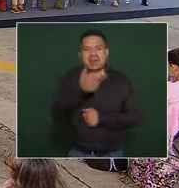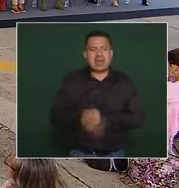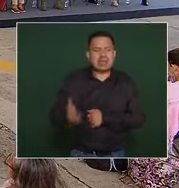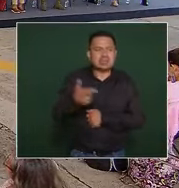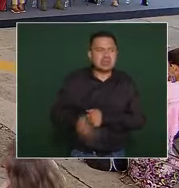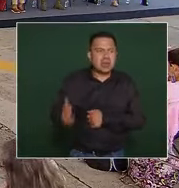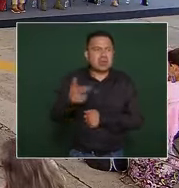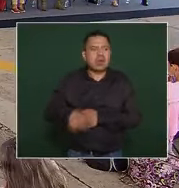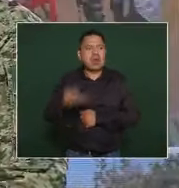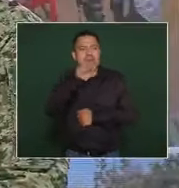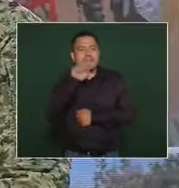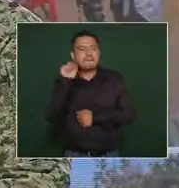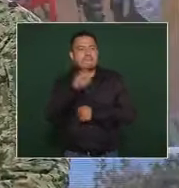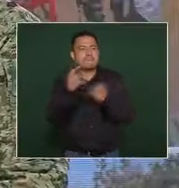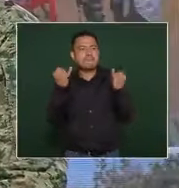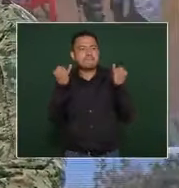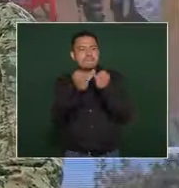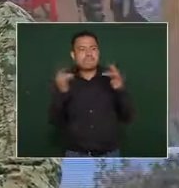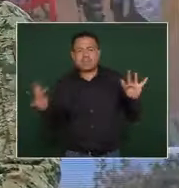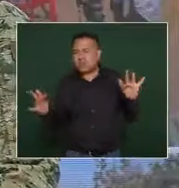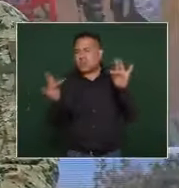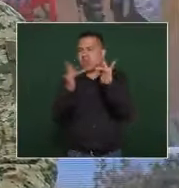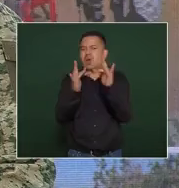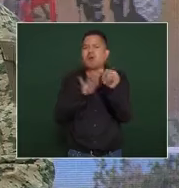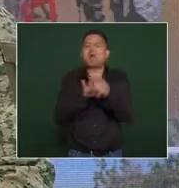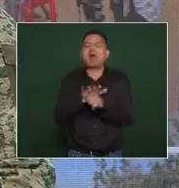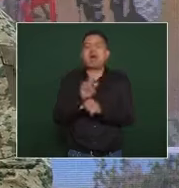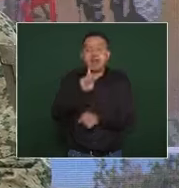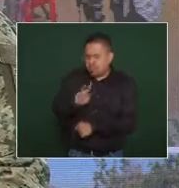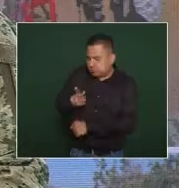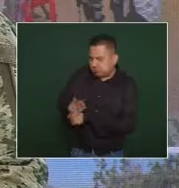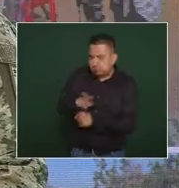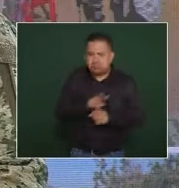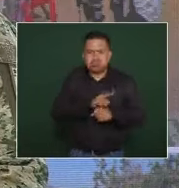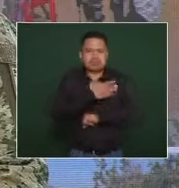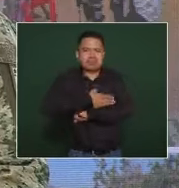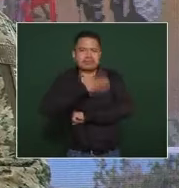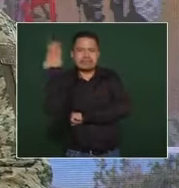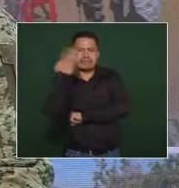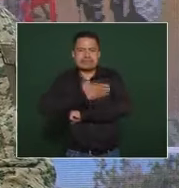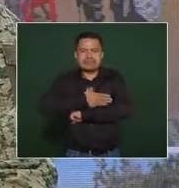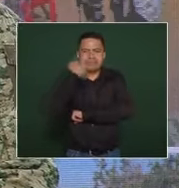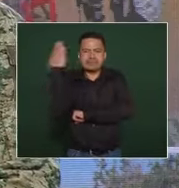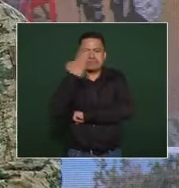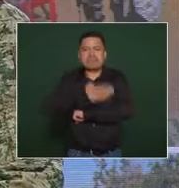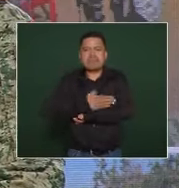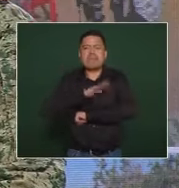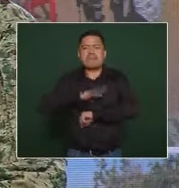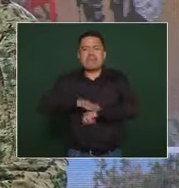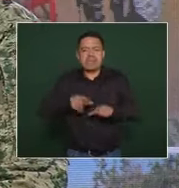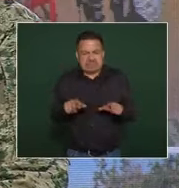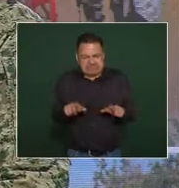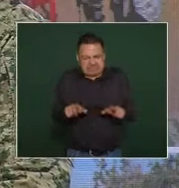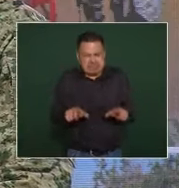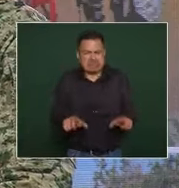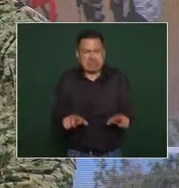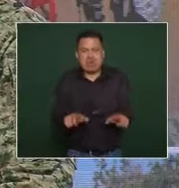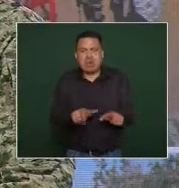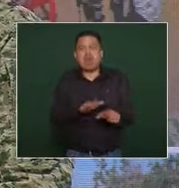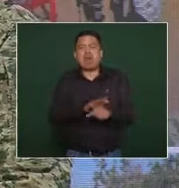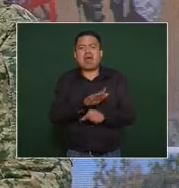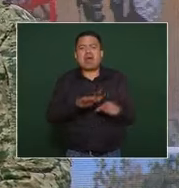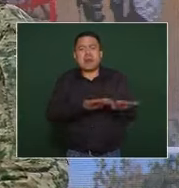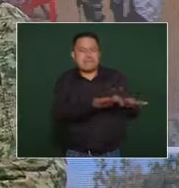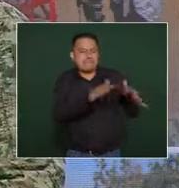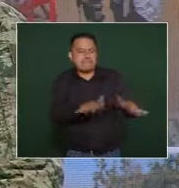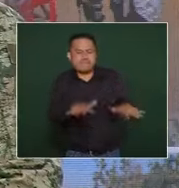restaurantes, también en las vías de comunicación, en vigilancia en casetas de cobro, el reforzamiento de la seguridad en